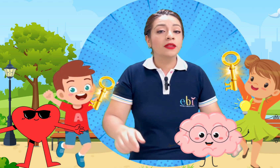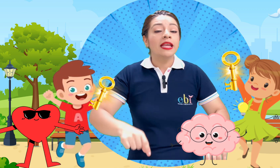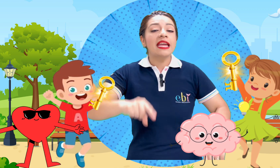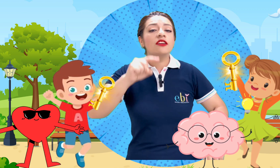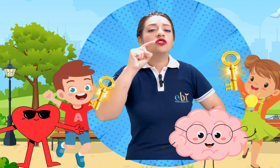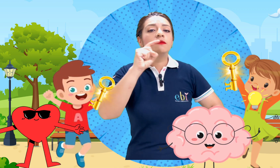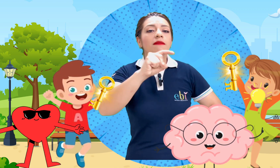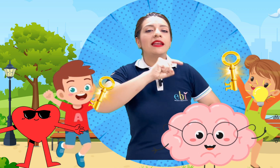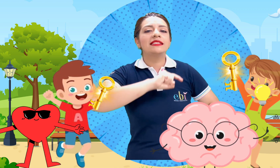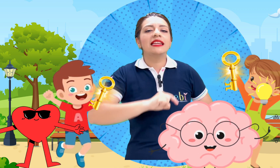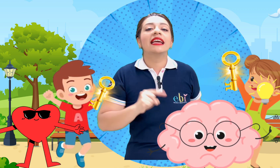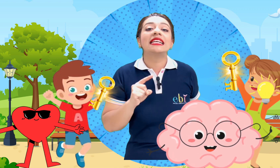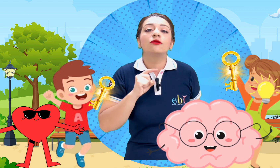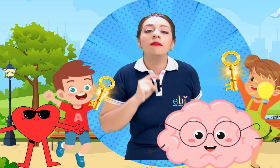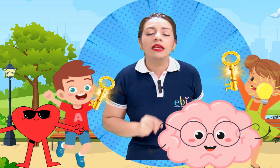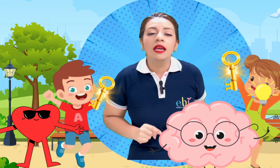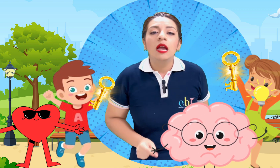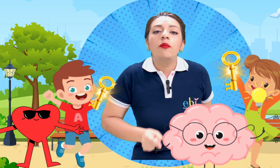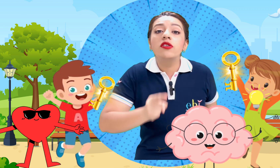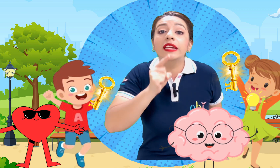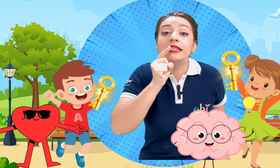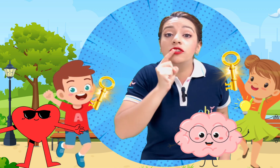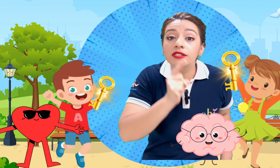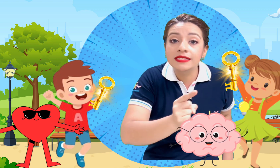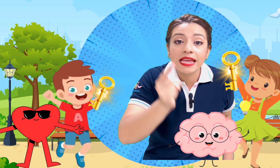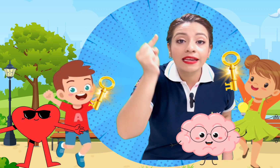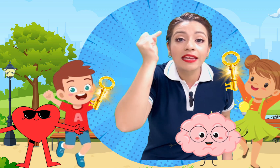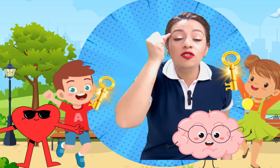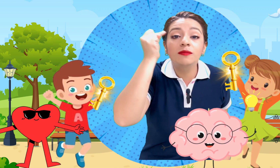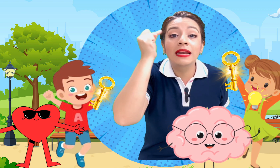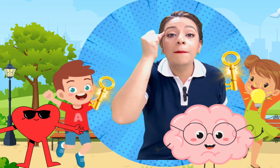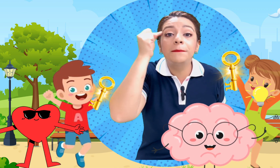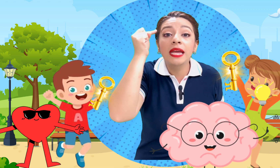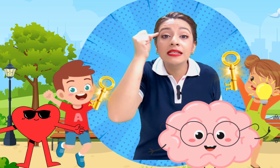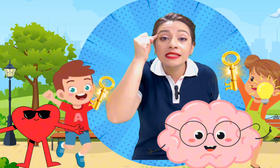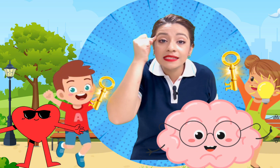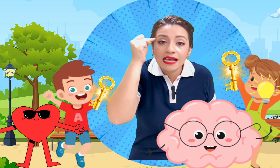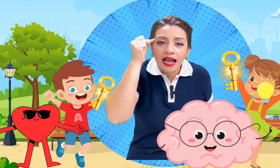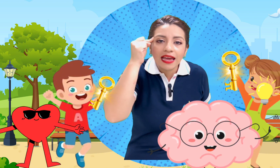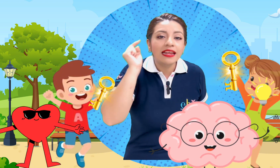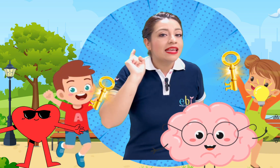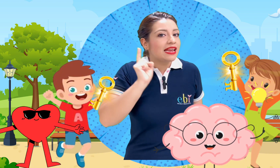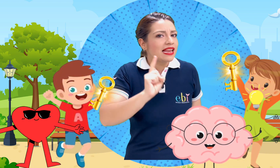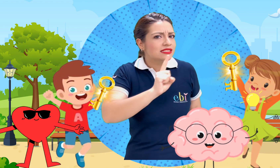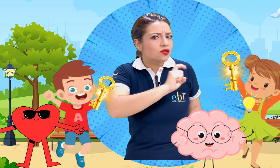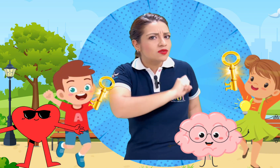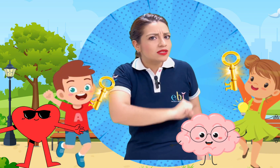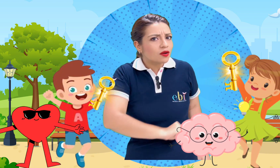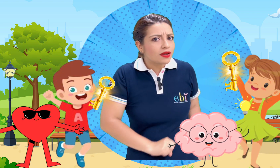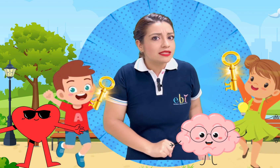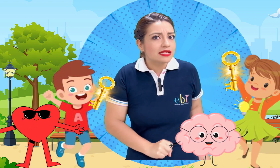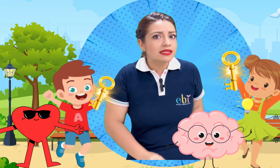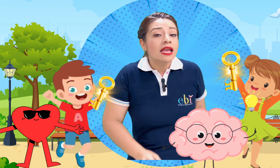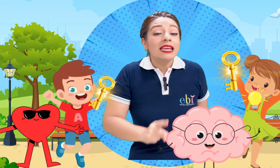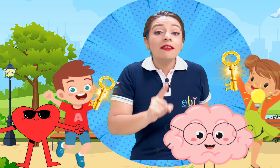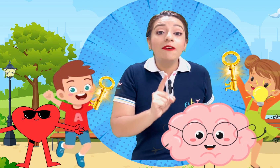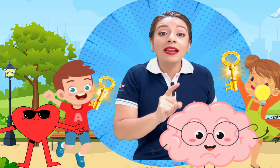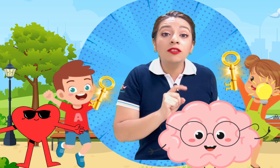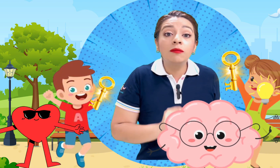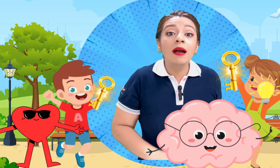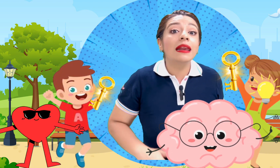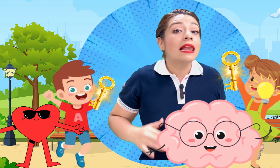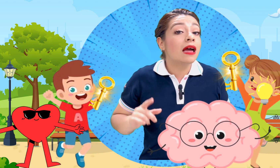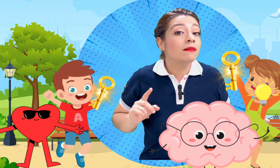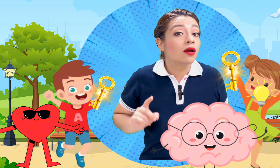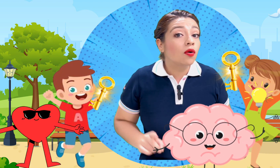no, ellos me van a hacer caso a mí porque yo sé que ellos van a pensar en las consecuencias y van